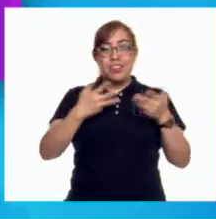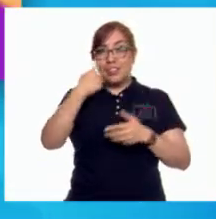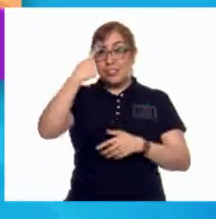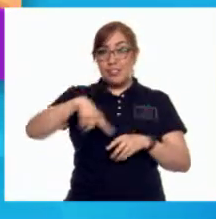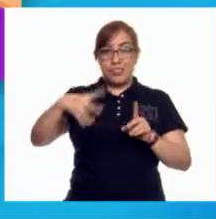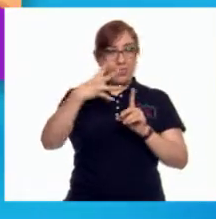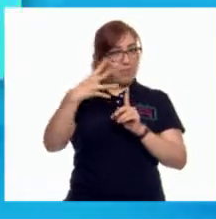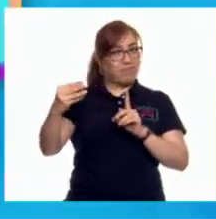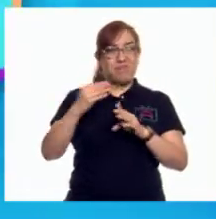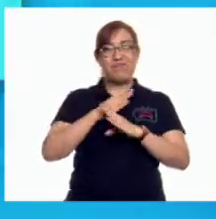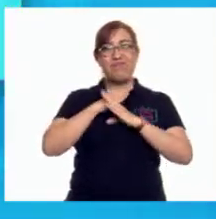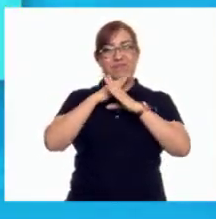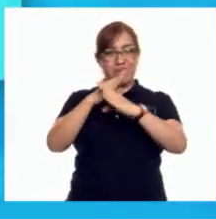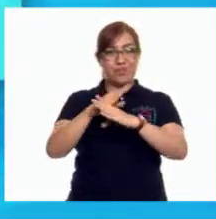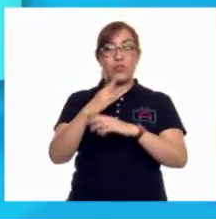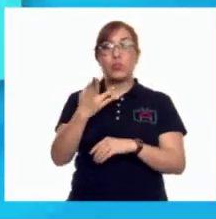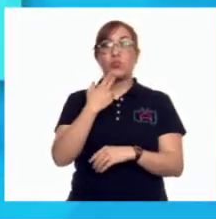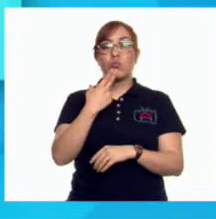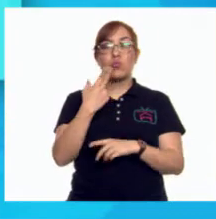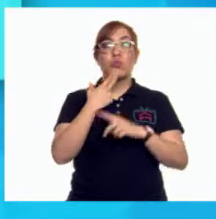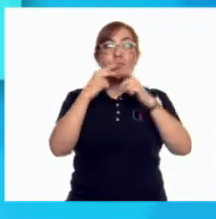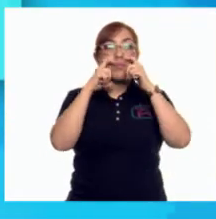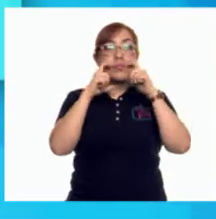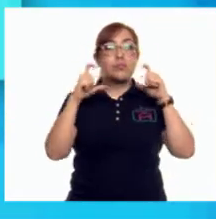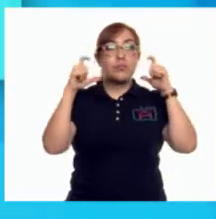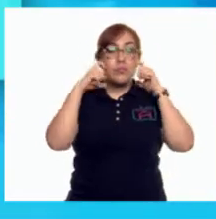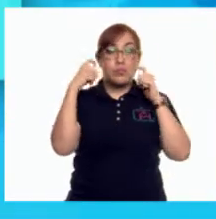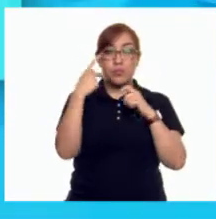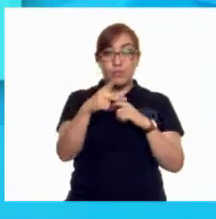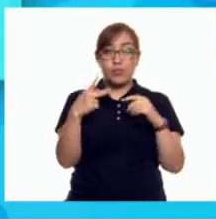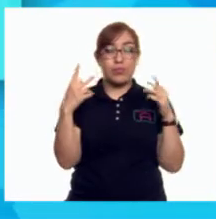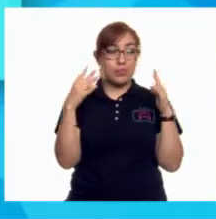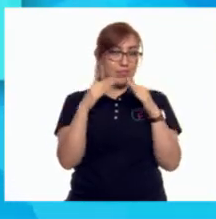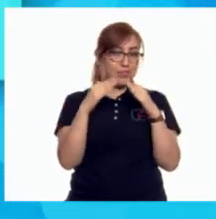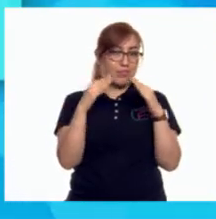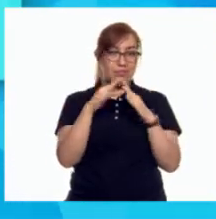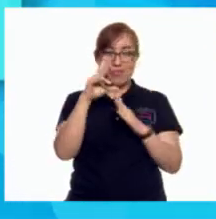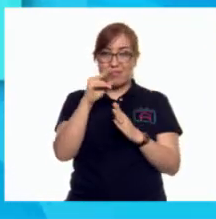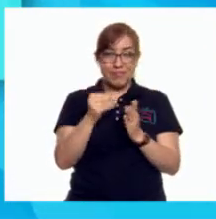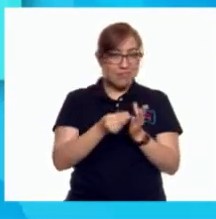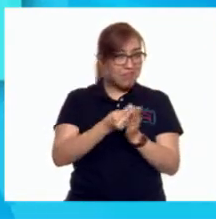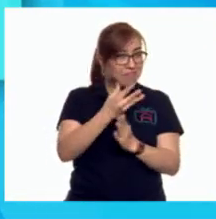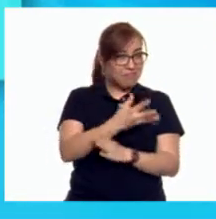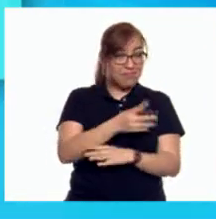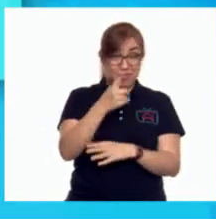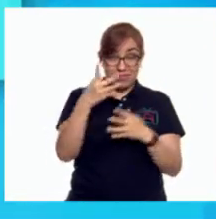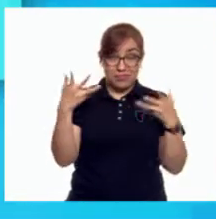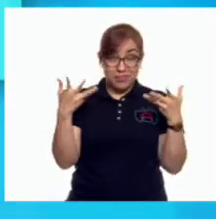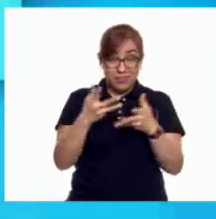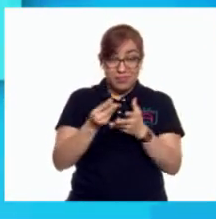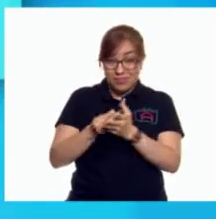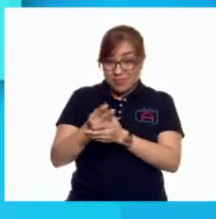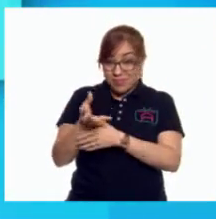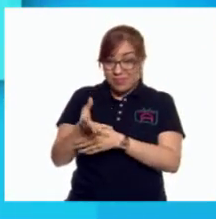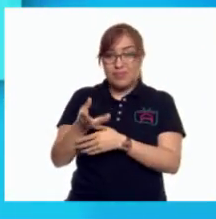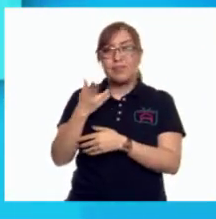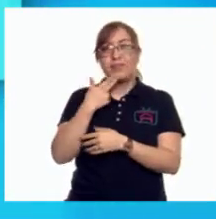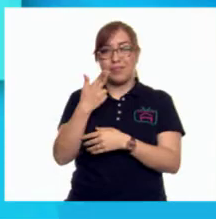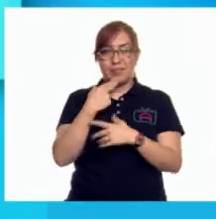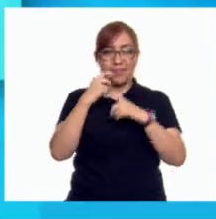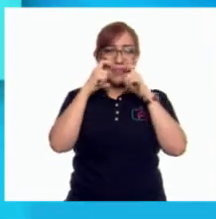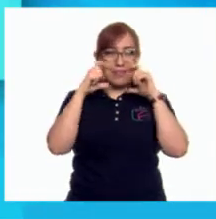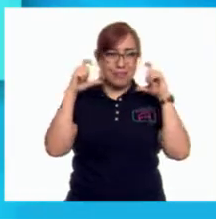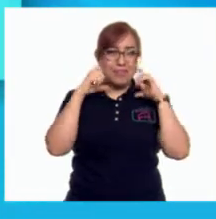contagiarnos. Utiliza cubrebocas. No salgas de casa. Si tienes que hacerlo, recuerda que es obligatorio utilizarlo. Mantén